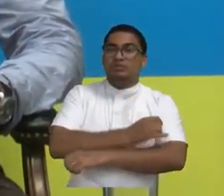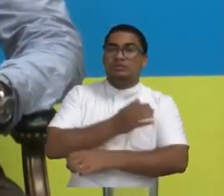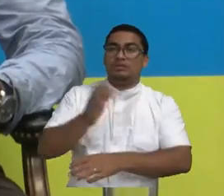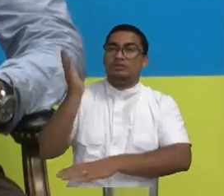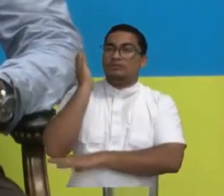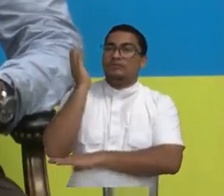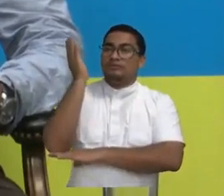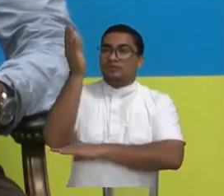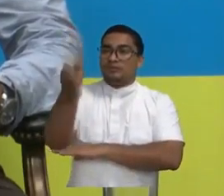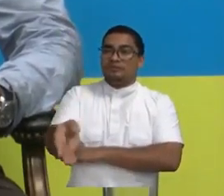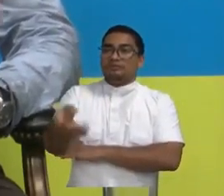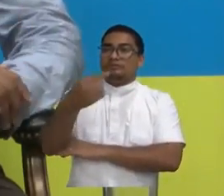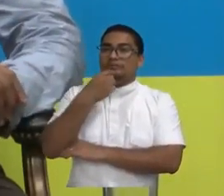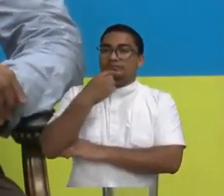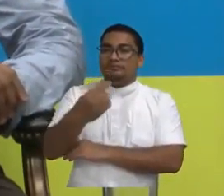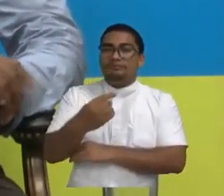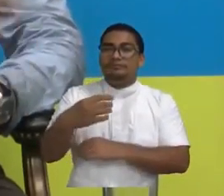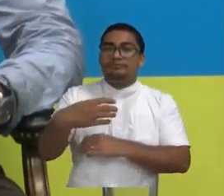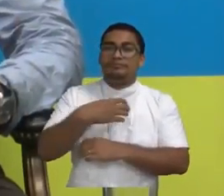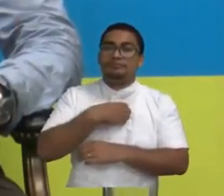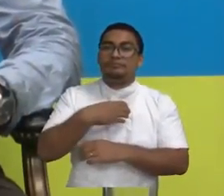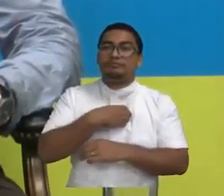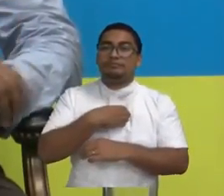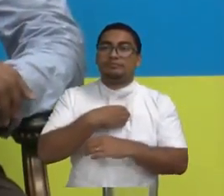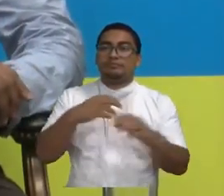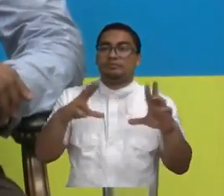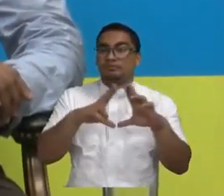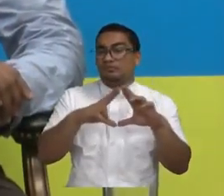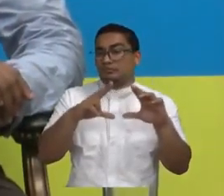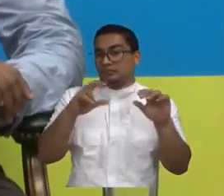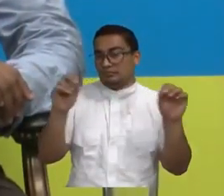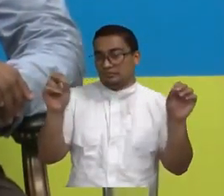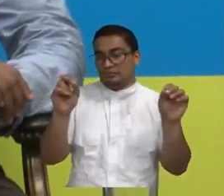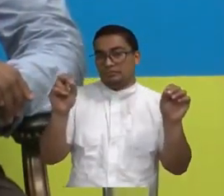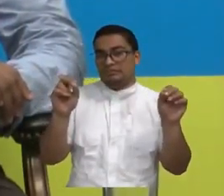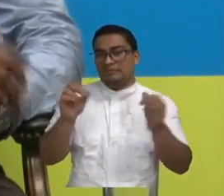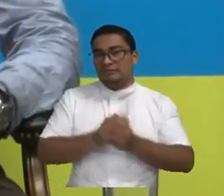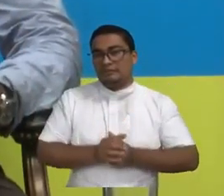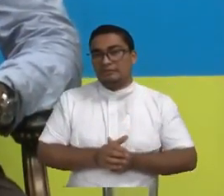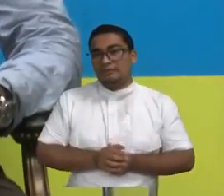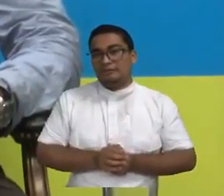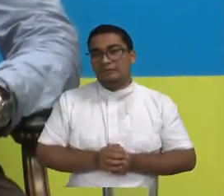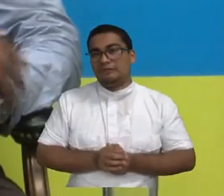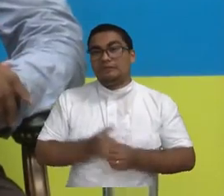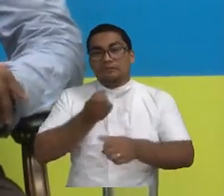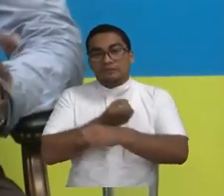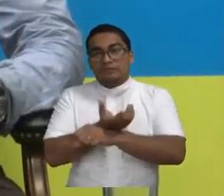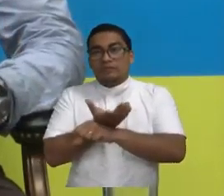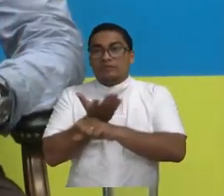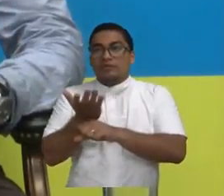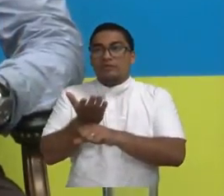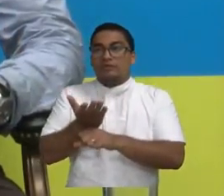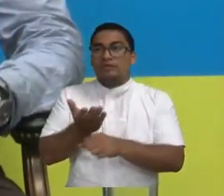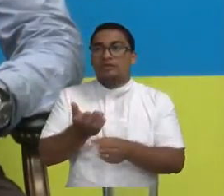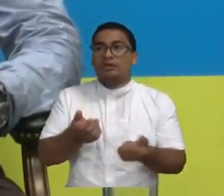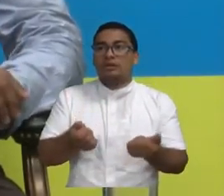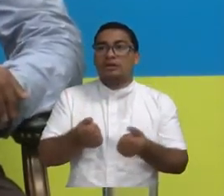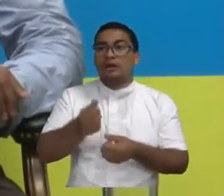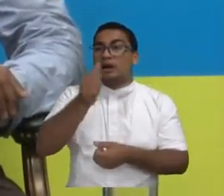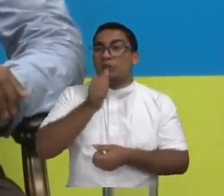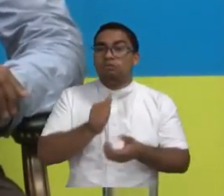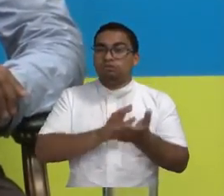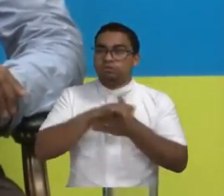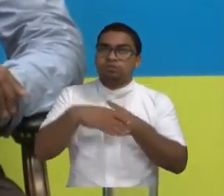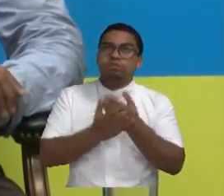puestos fronterizos en nuestra frontera norte y sur de Nicaragua. Las recomendaciones son